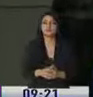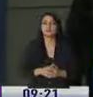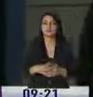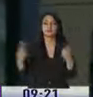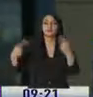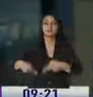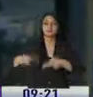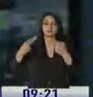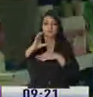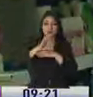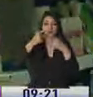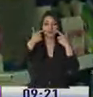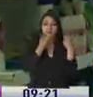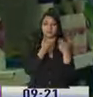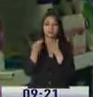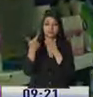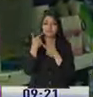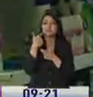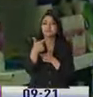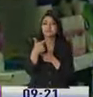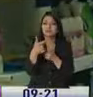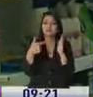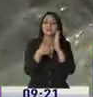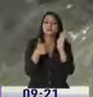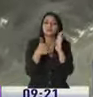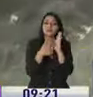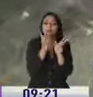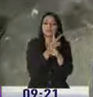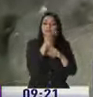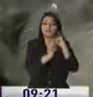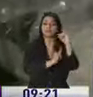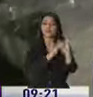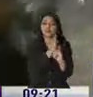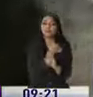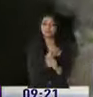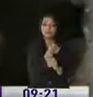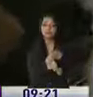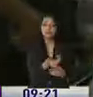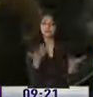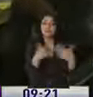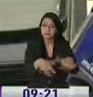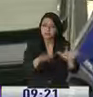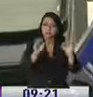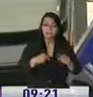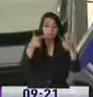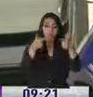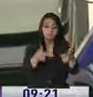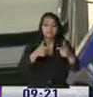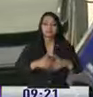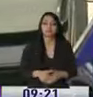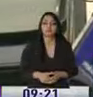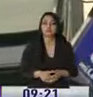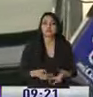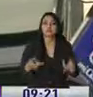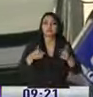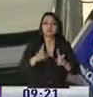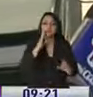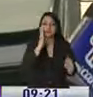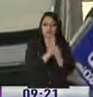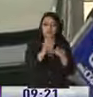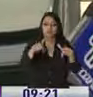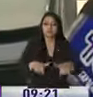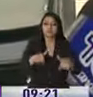Ecuador en la inspección constató la eliminación de las salvaguardias en los productos que ya han sido desgravados. De todo también, nuestro objetivo aquí era